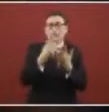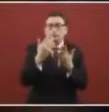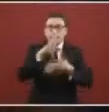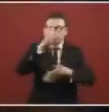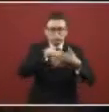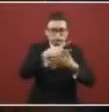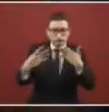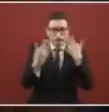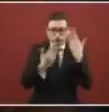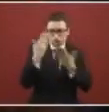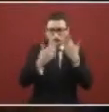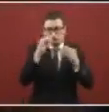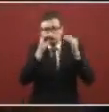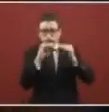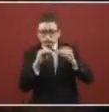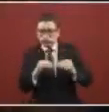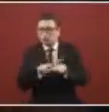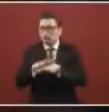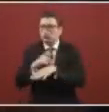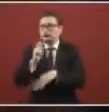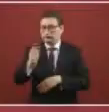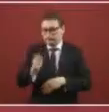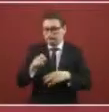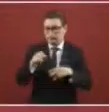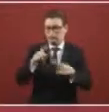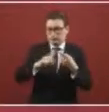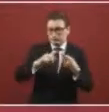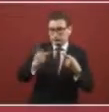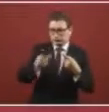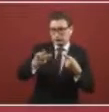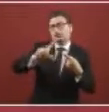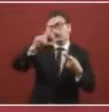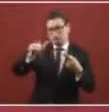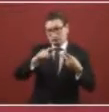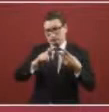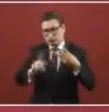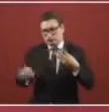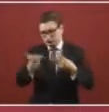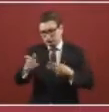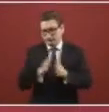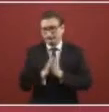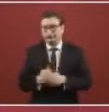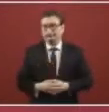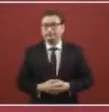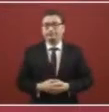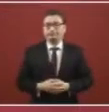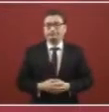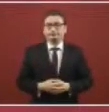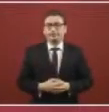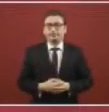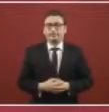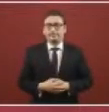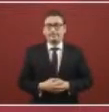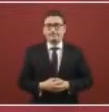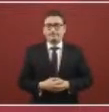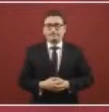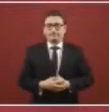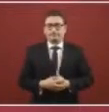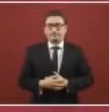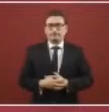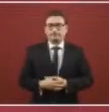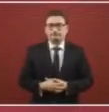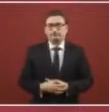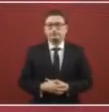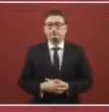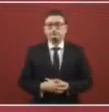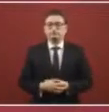eso es lo que tiene que ver con la reforma educativa y después de plantea otros dos cuestionamientos por favor bueno son los expertos